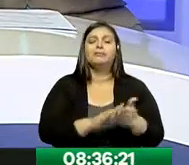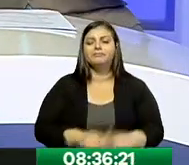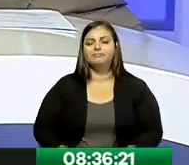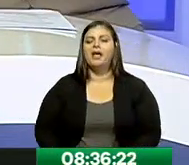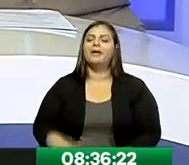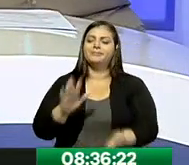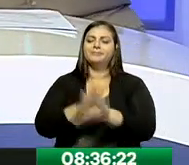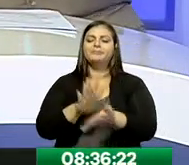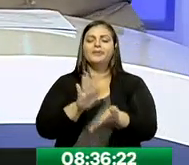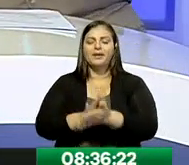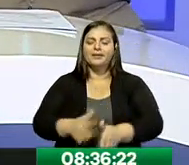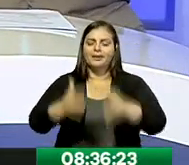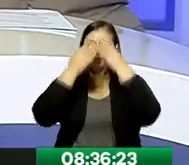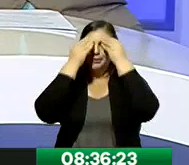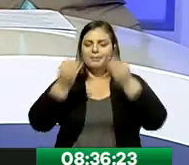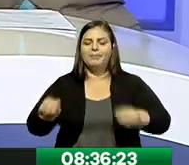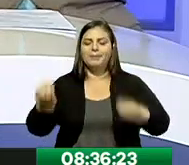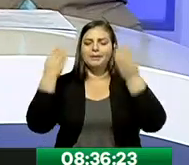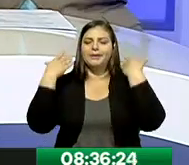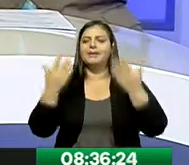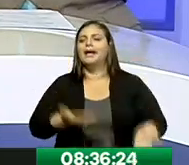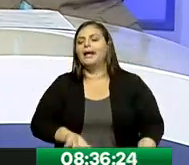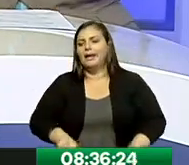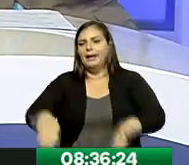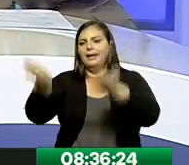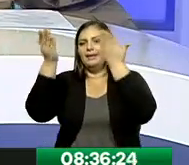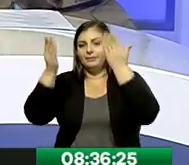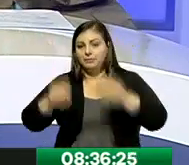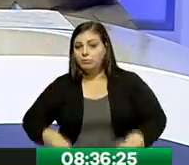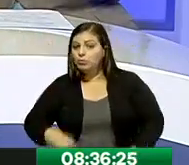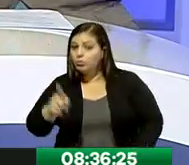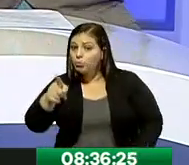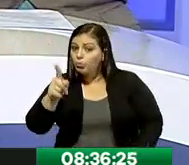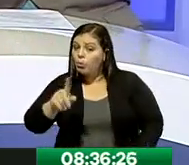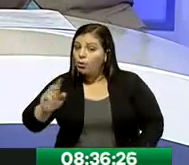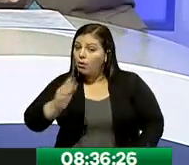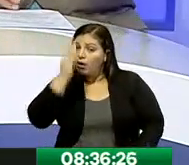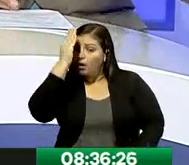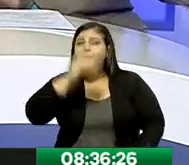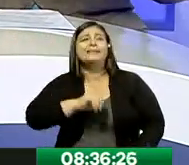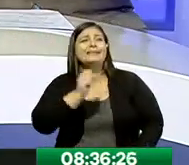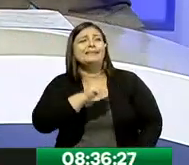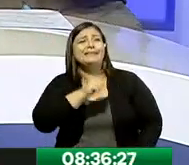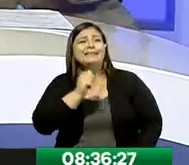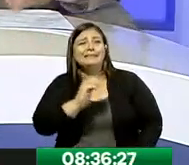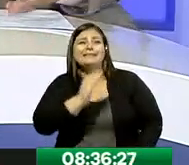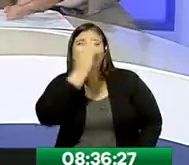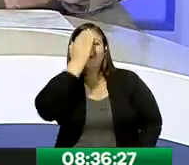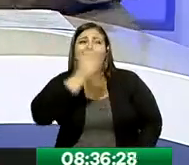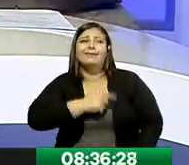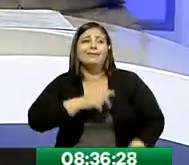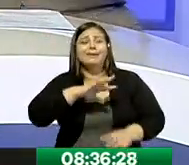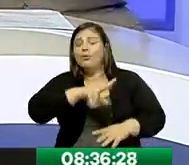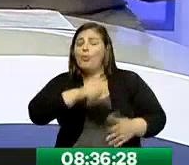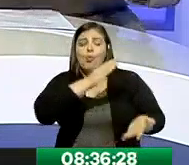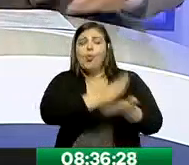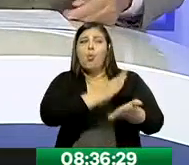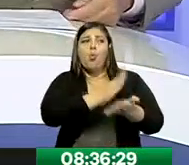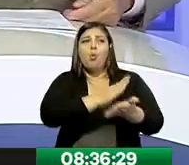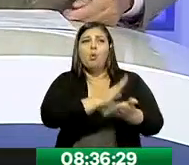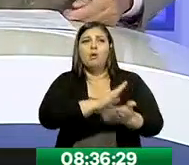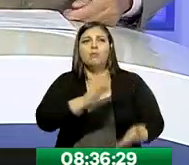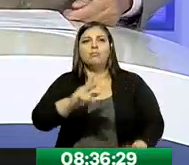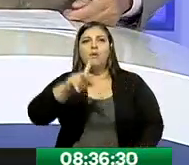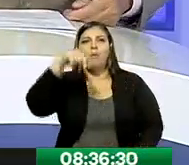nacido. Y sale otra vez, porque una vez que devuelve lo robado y pide perdón, así dice la ley, el señor